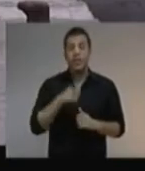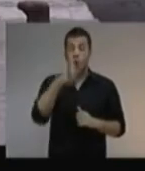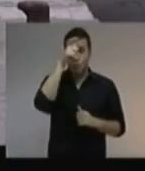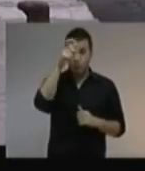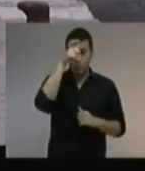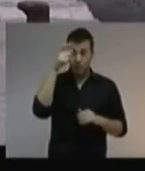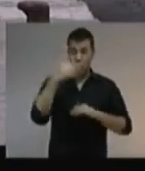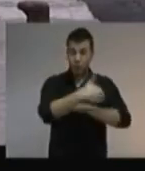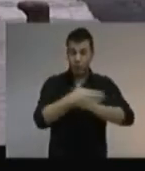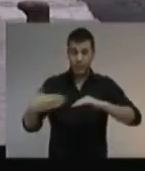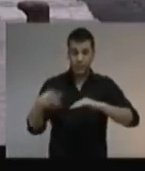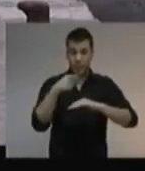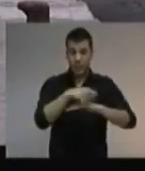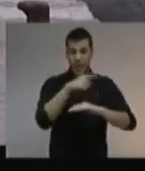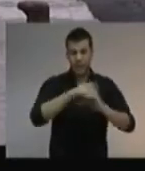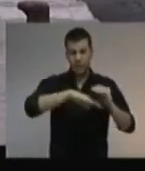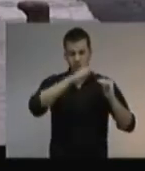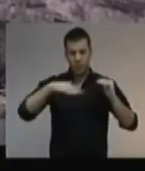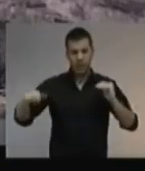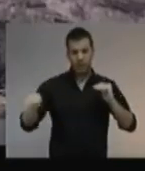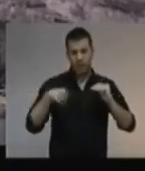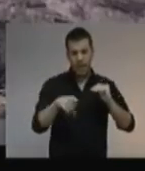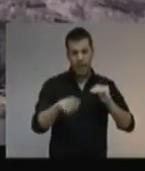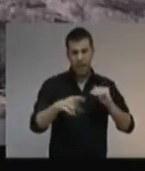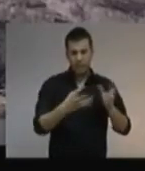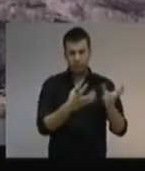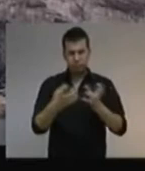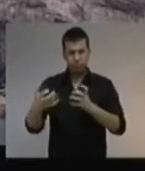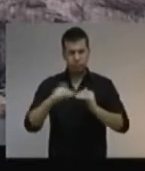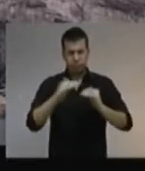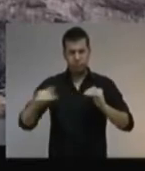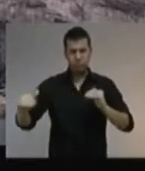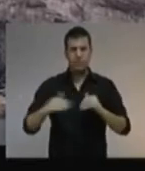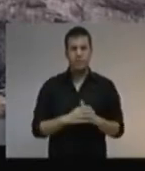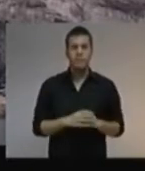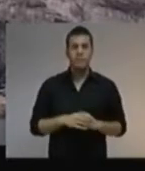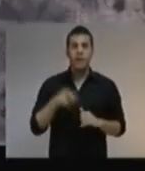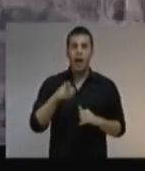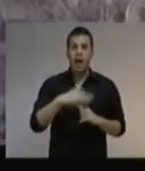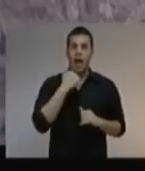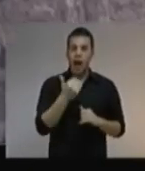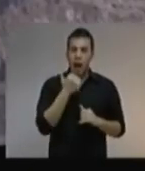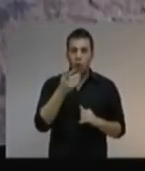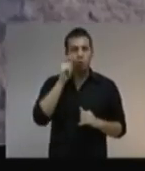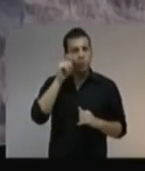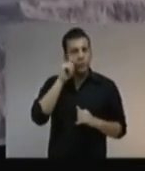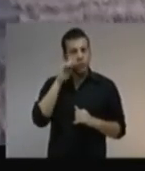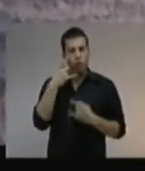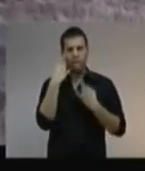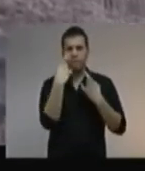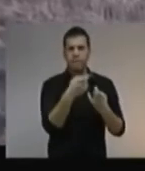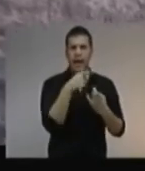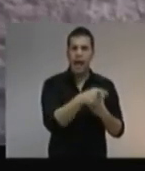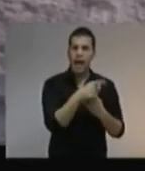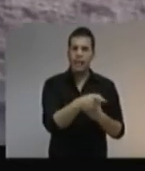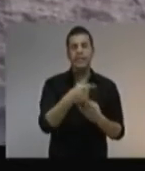Este pueblo costero se asienta sobre una abrupta topografía. Uno de sus más famosos reclamos turísticos es una formación rocosa